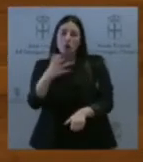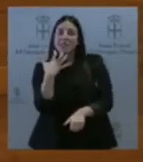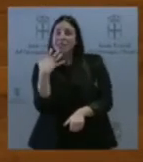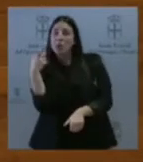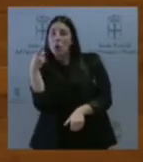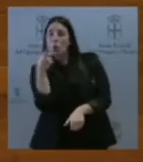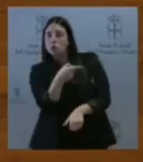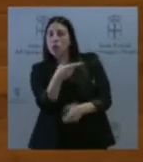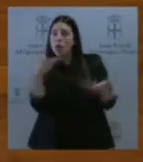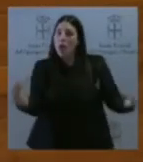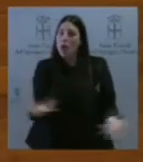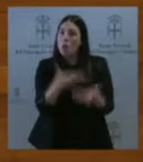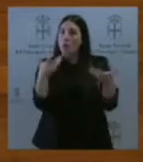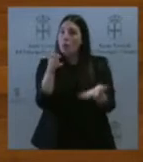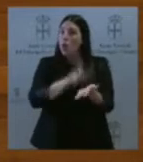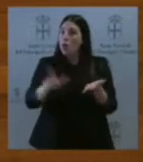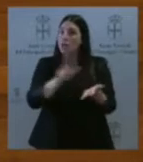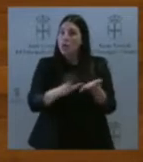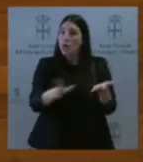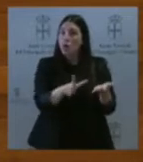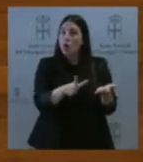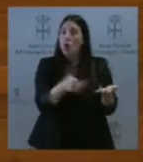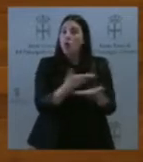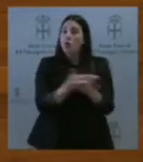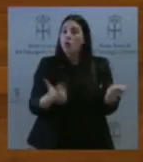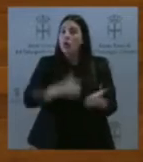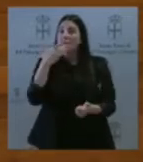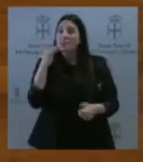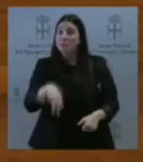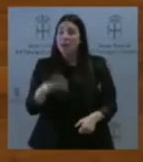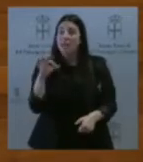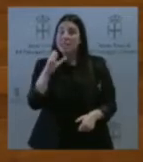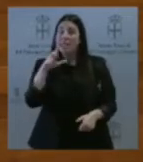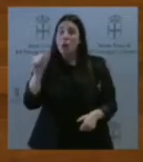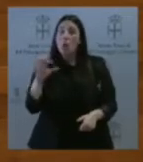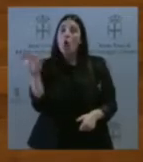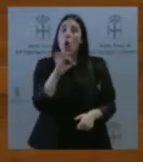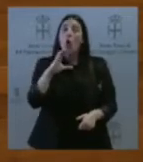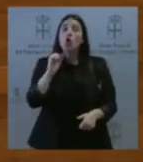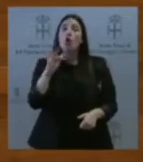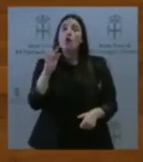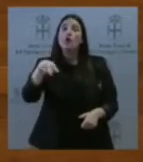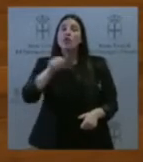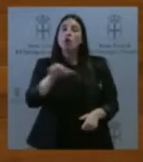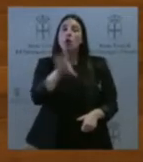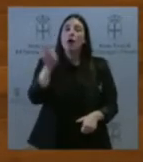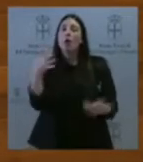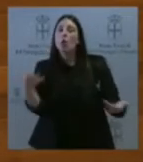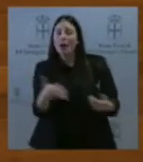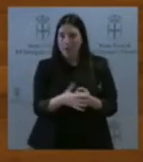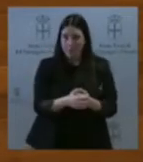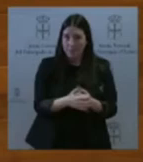más del criterio del señor Menéndez Salmón o del criterio del señor Cofiño González? Si usted tuviera que promocionar la museística en